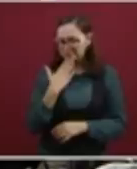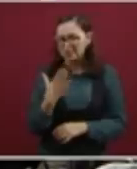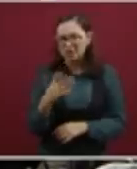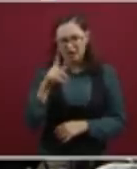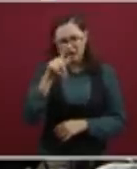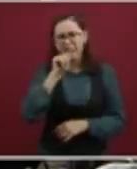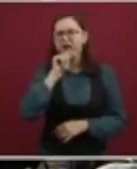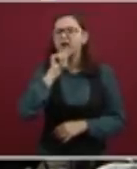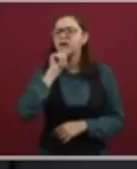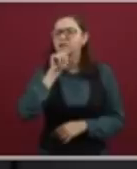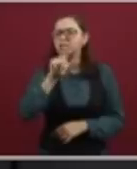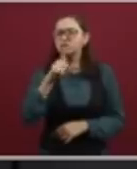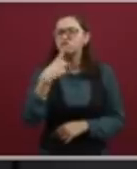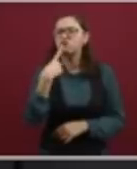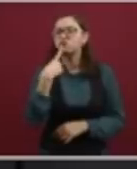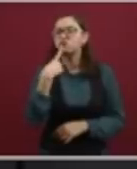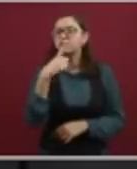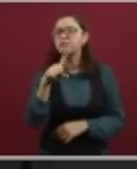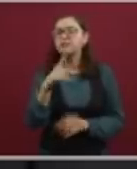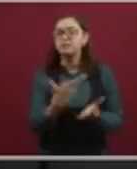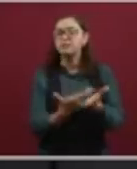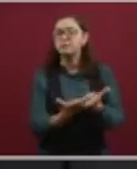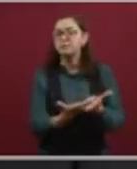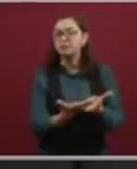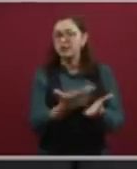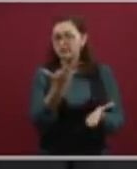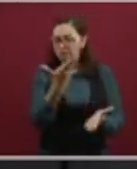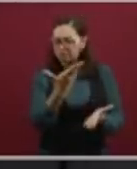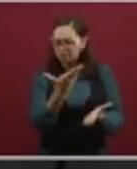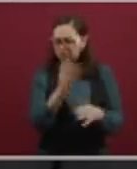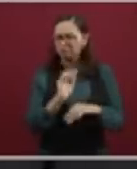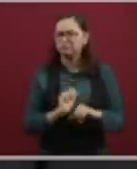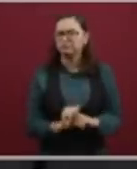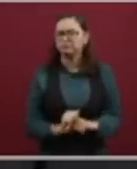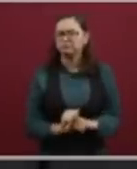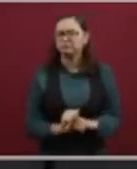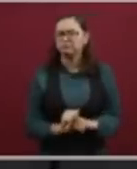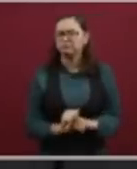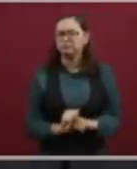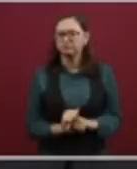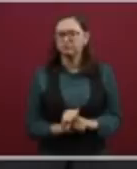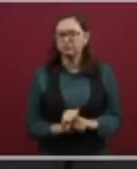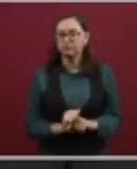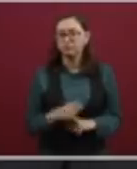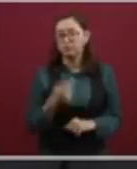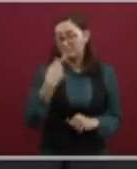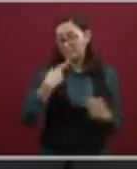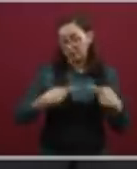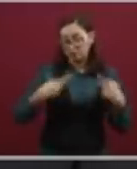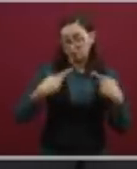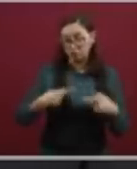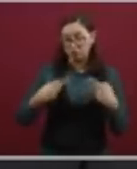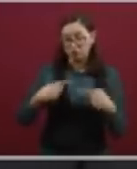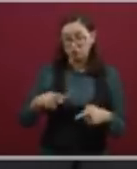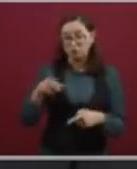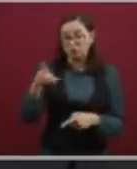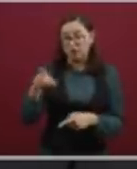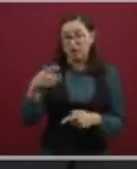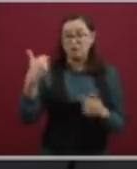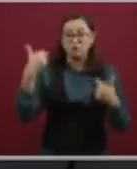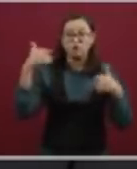Jalisco, ¿sí? Y el señor que está implicado fue